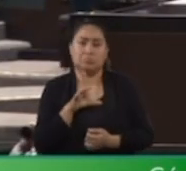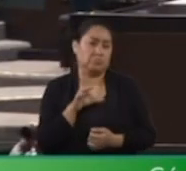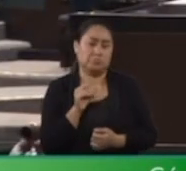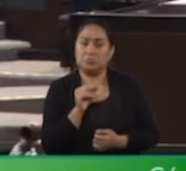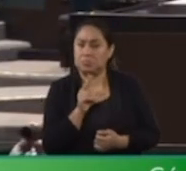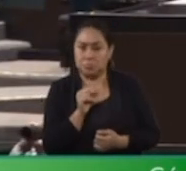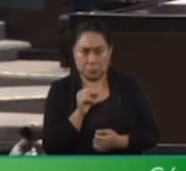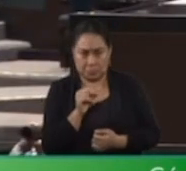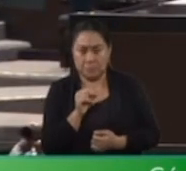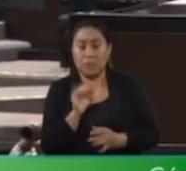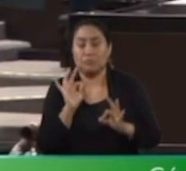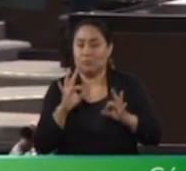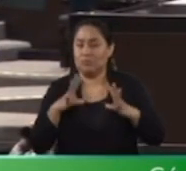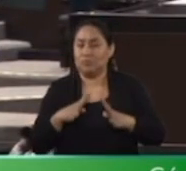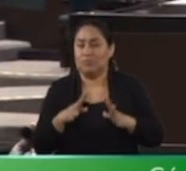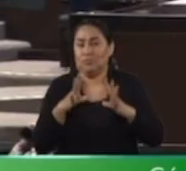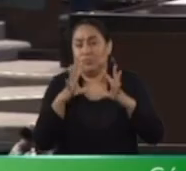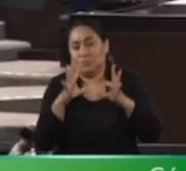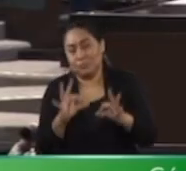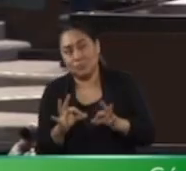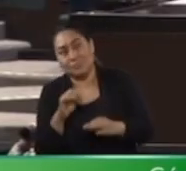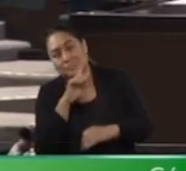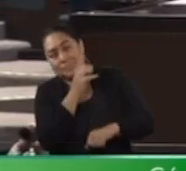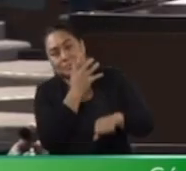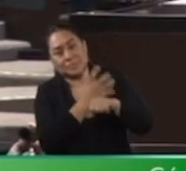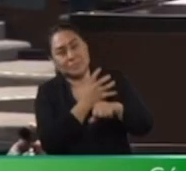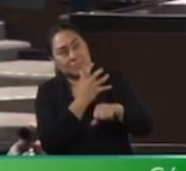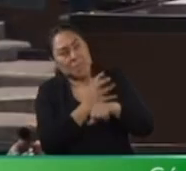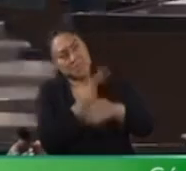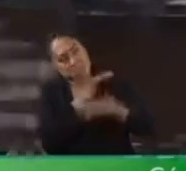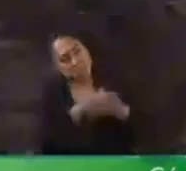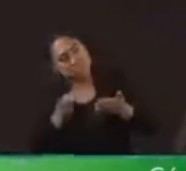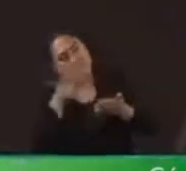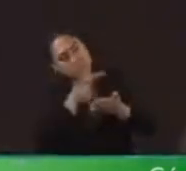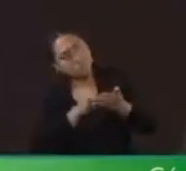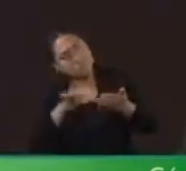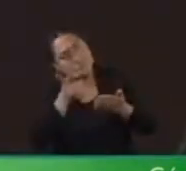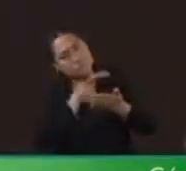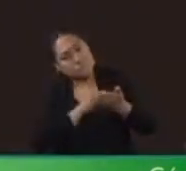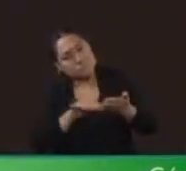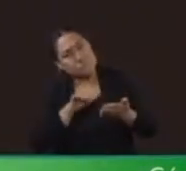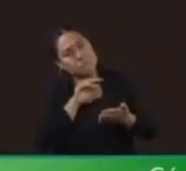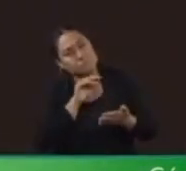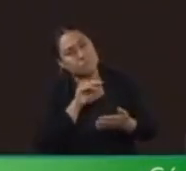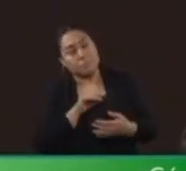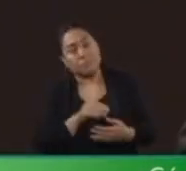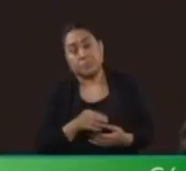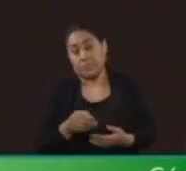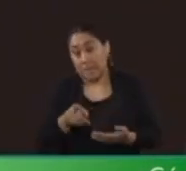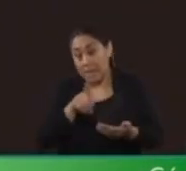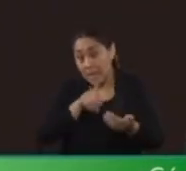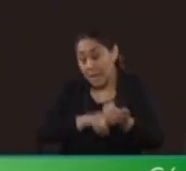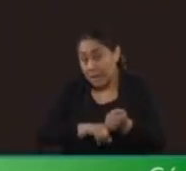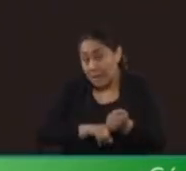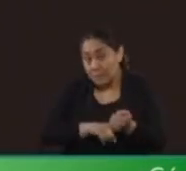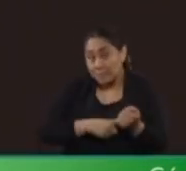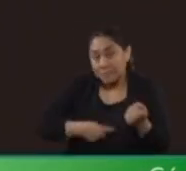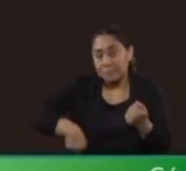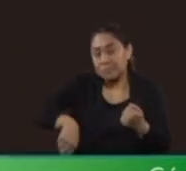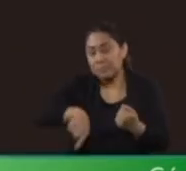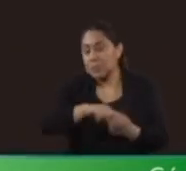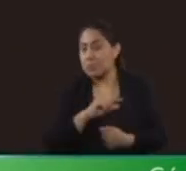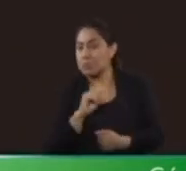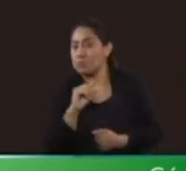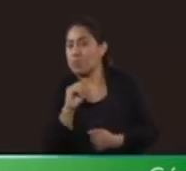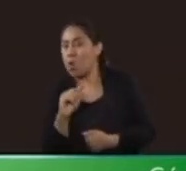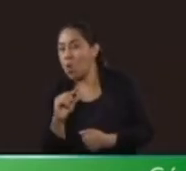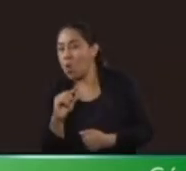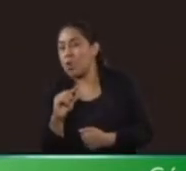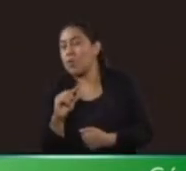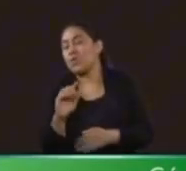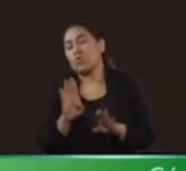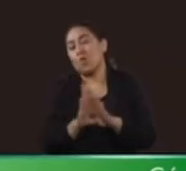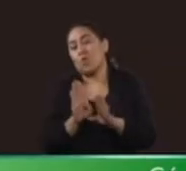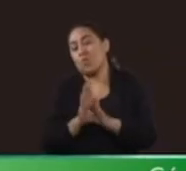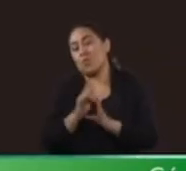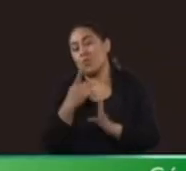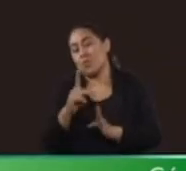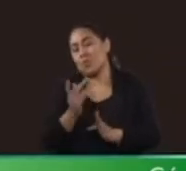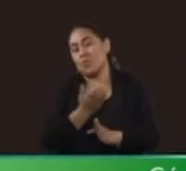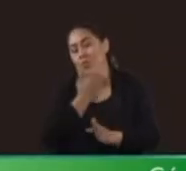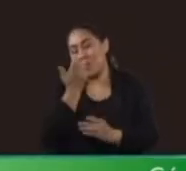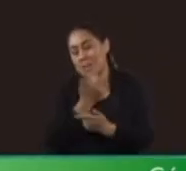a los padres fundadores de Estados Unidos y no pocos seguían la tradición liberal Española y